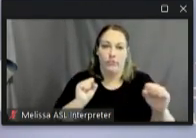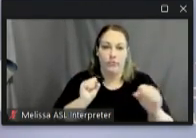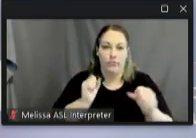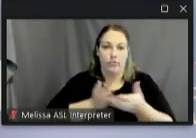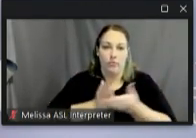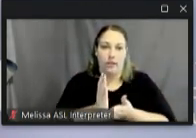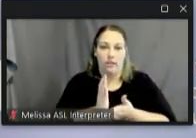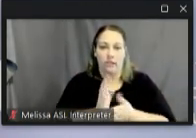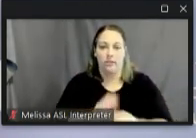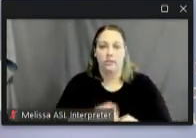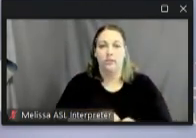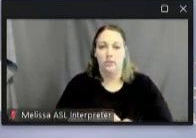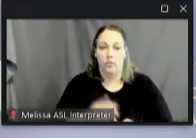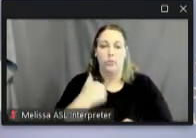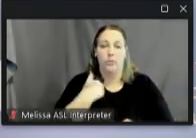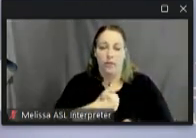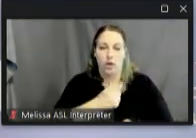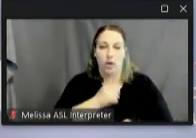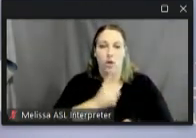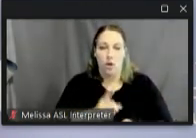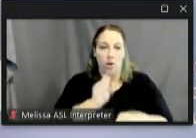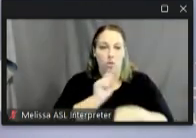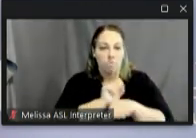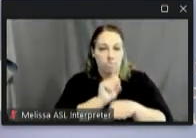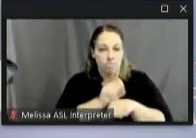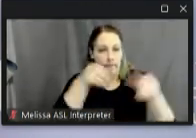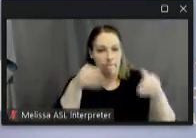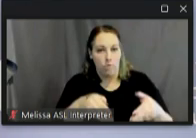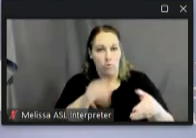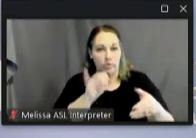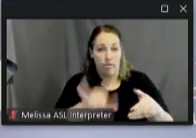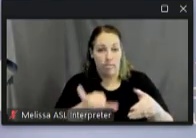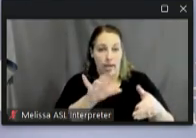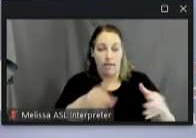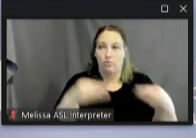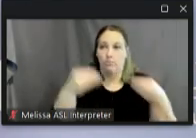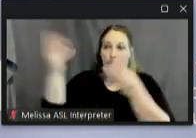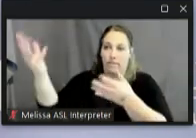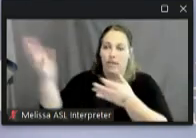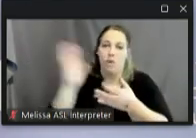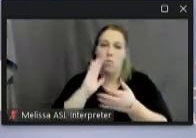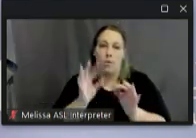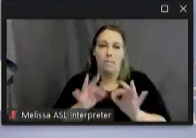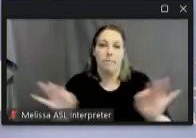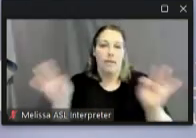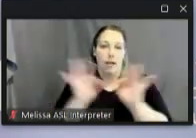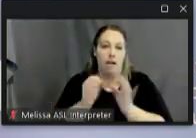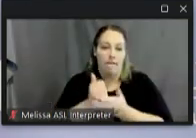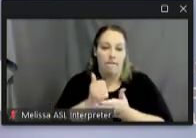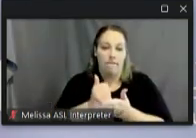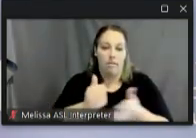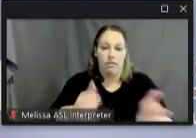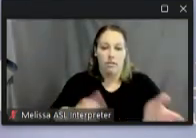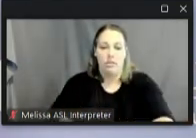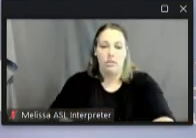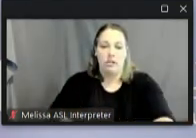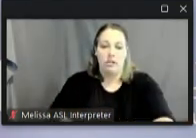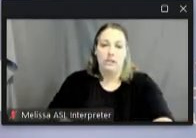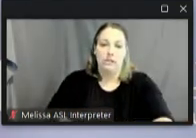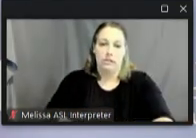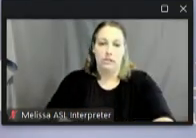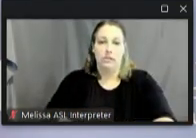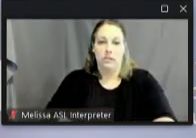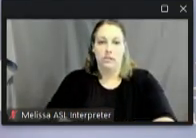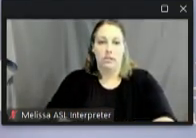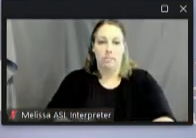servir para concentrar algunas respuestas que muchas veces, si reconocemos a